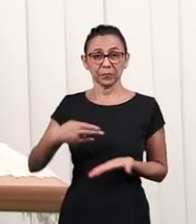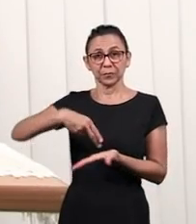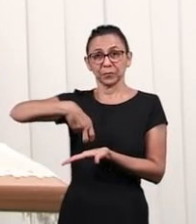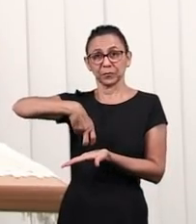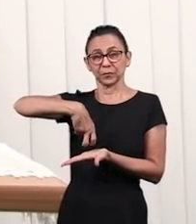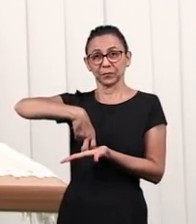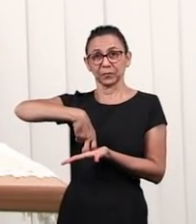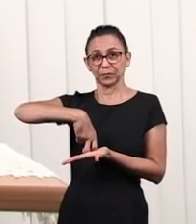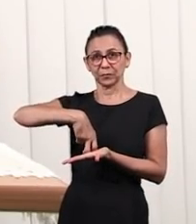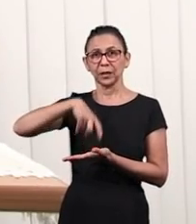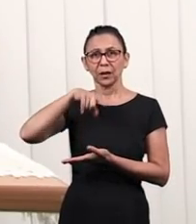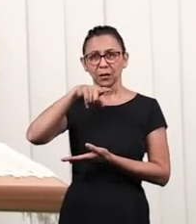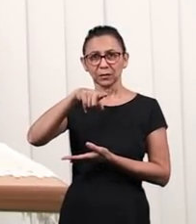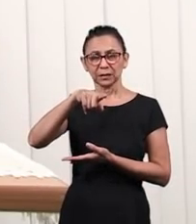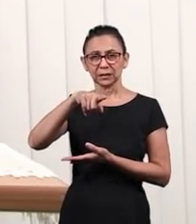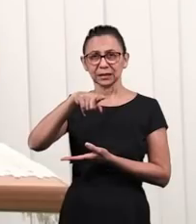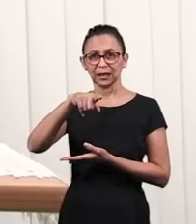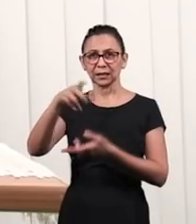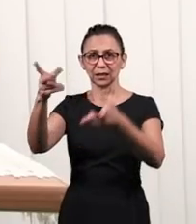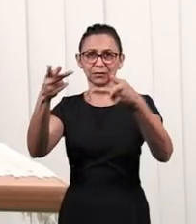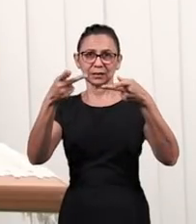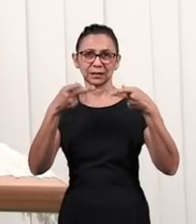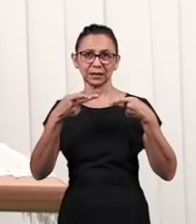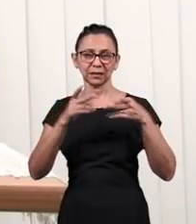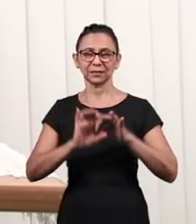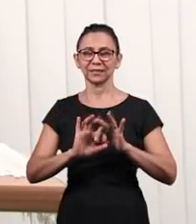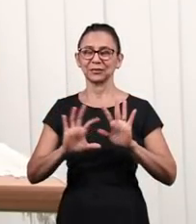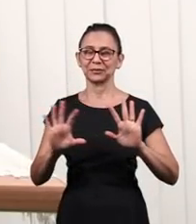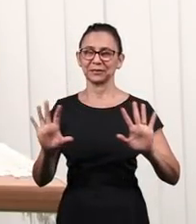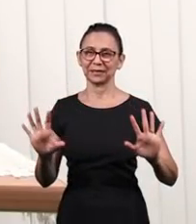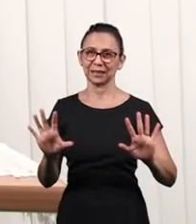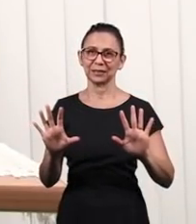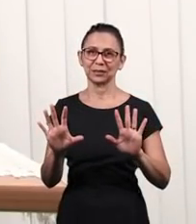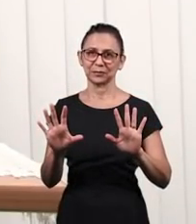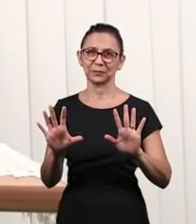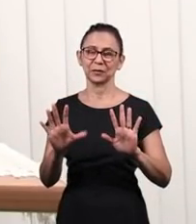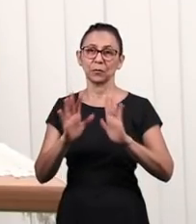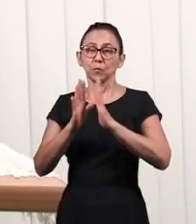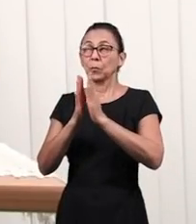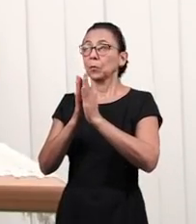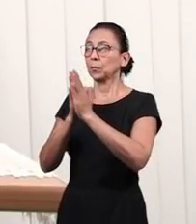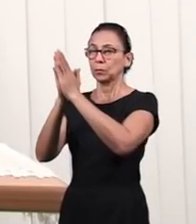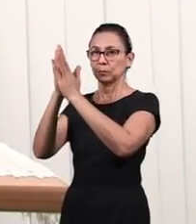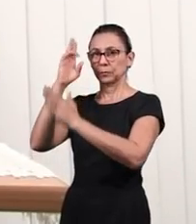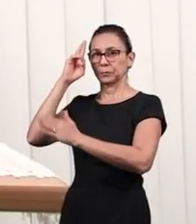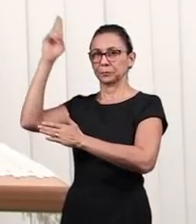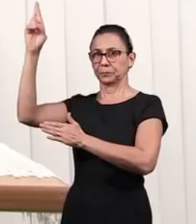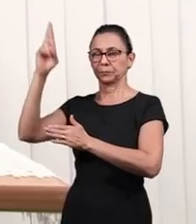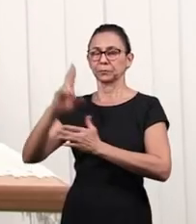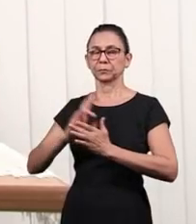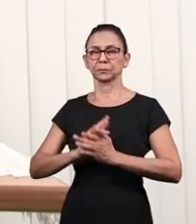usted, nuestro invitado, por favor, siéntase cómodo. Nosotros oraremos al Señor en esta hora.